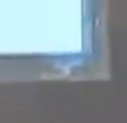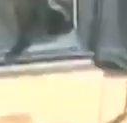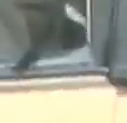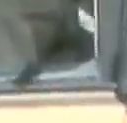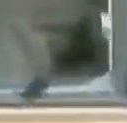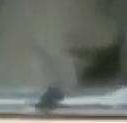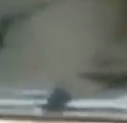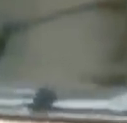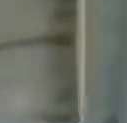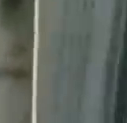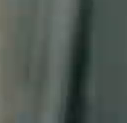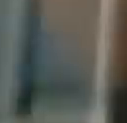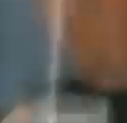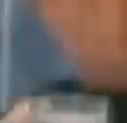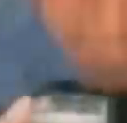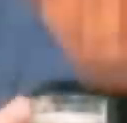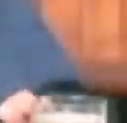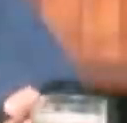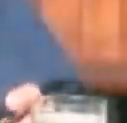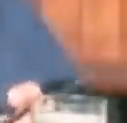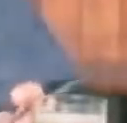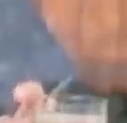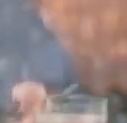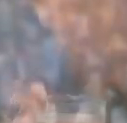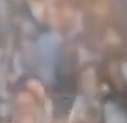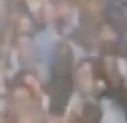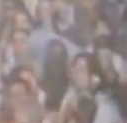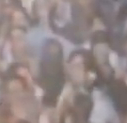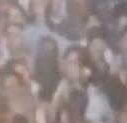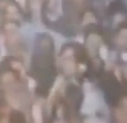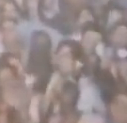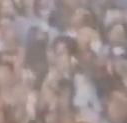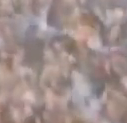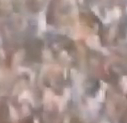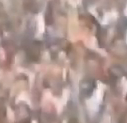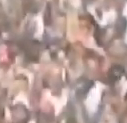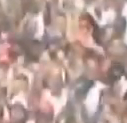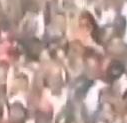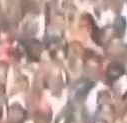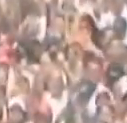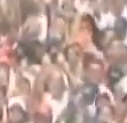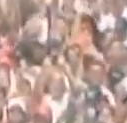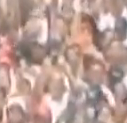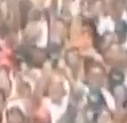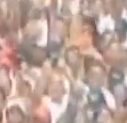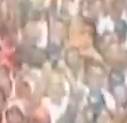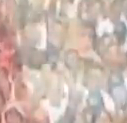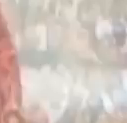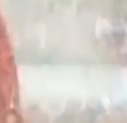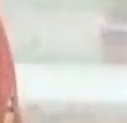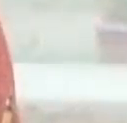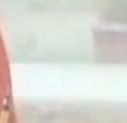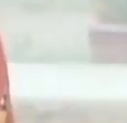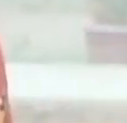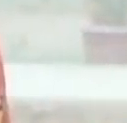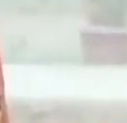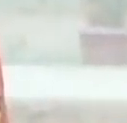años de esta década segunda y después vayamos hacia 2030, este pueblo